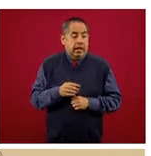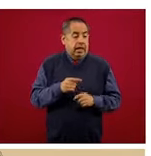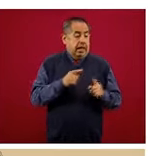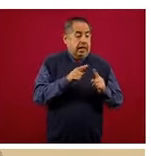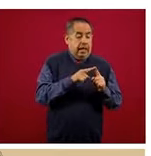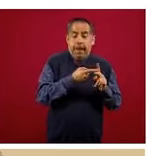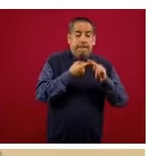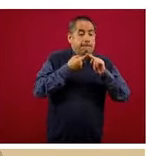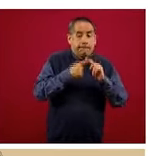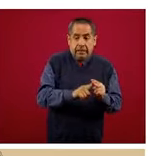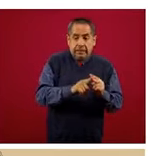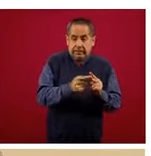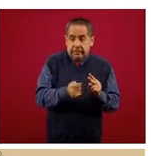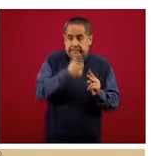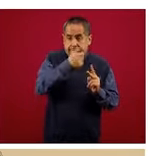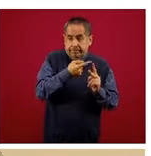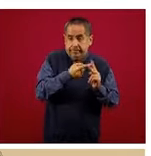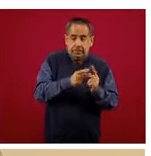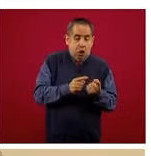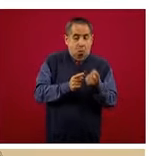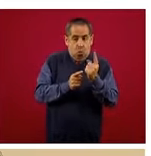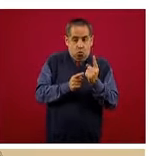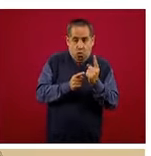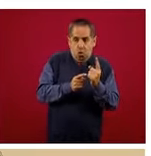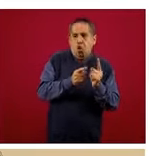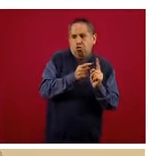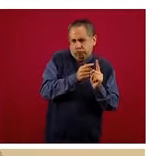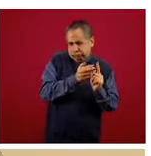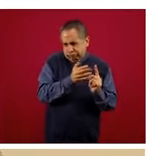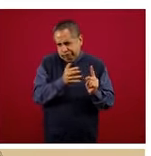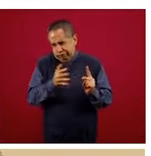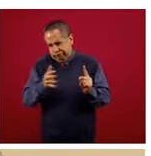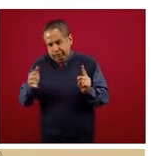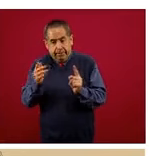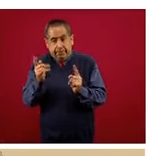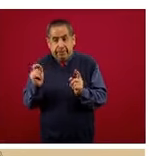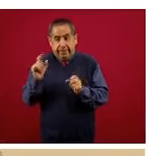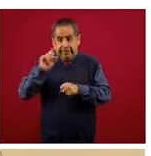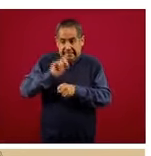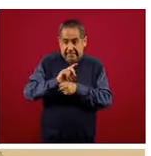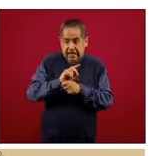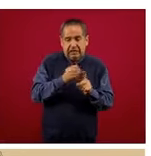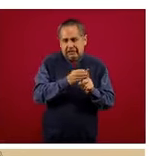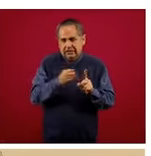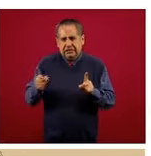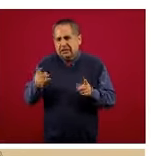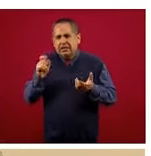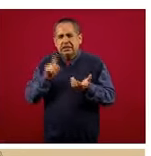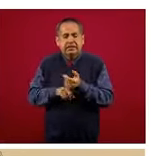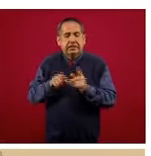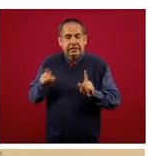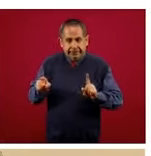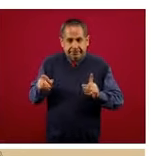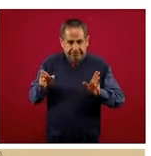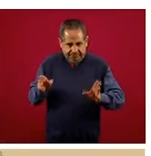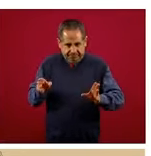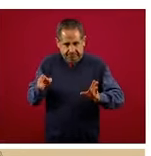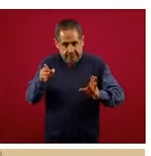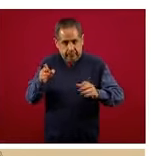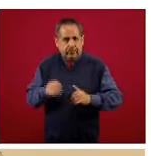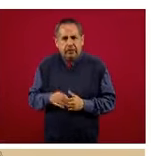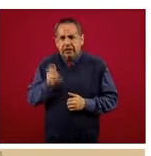partir de que cada uno de los países presentó al menos un caso por millón de habitantes, que sería en este punto,